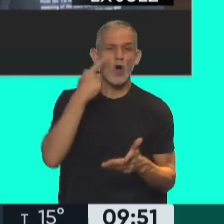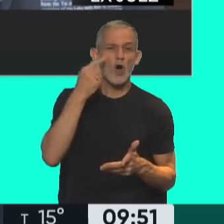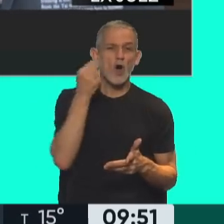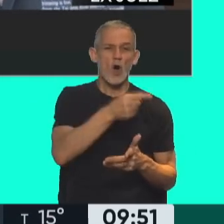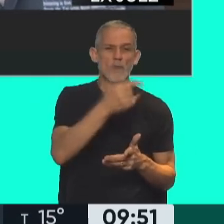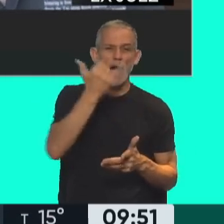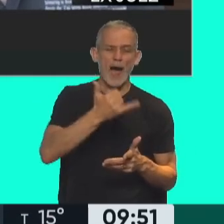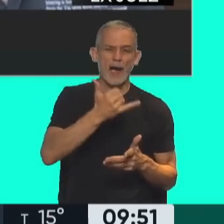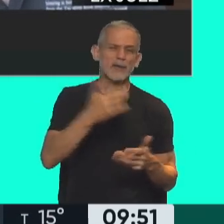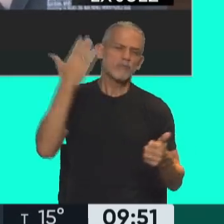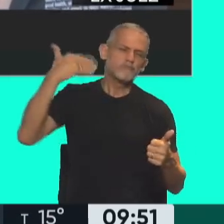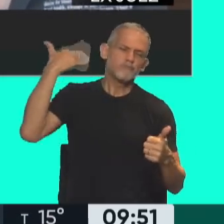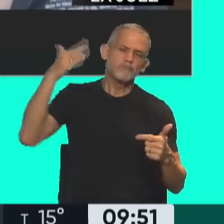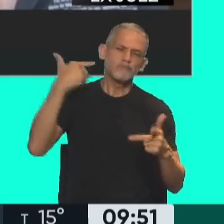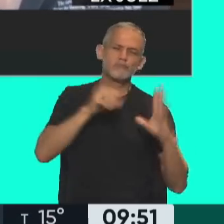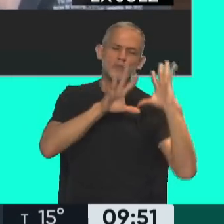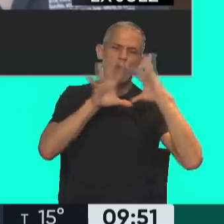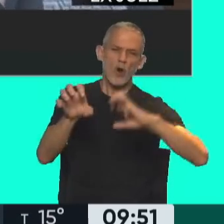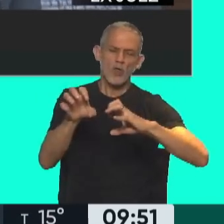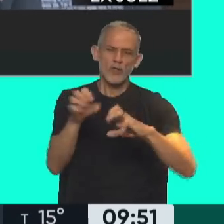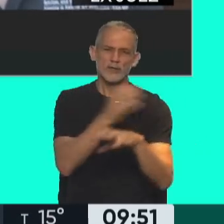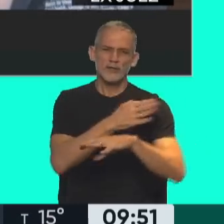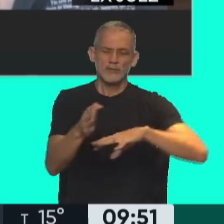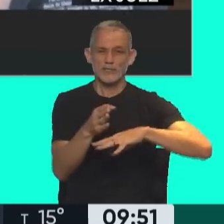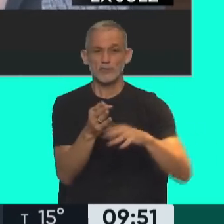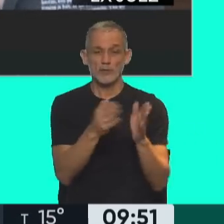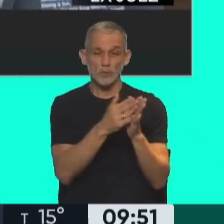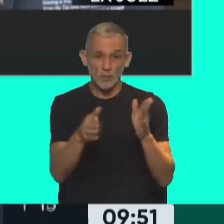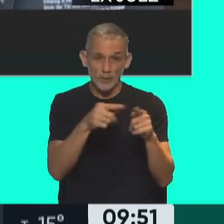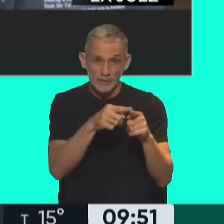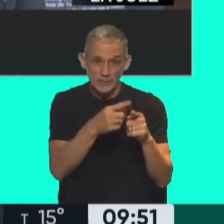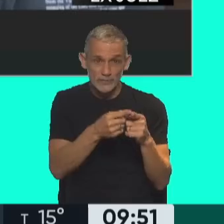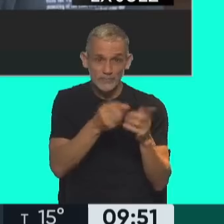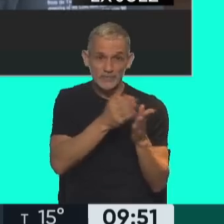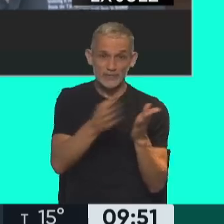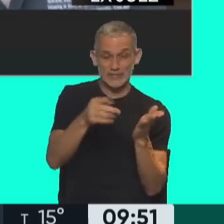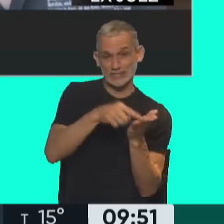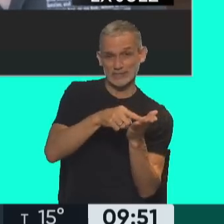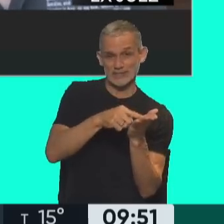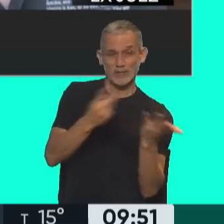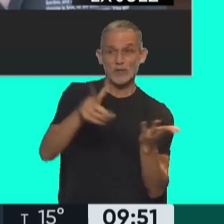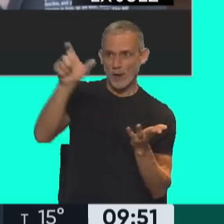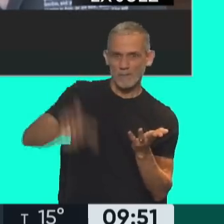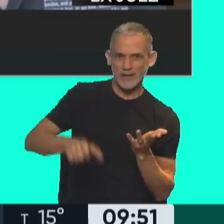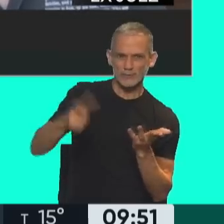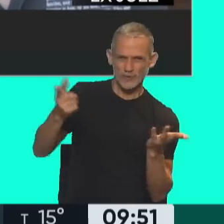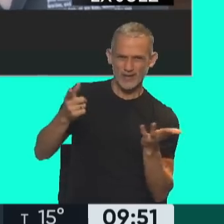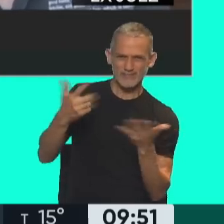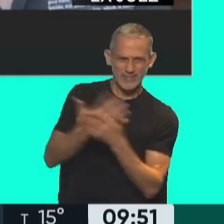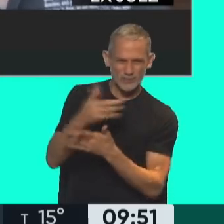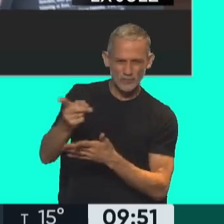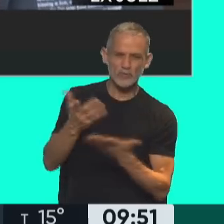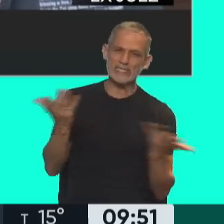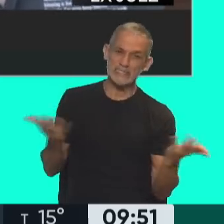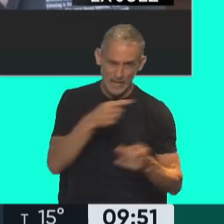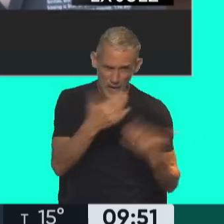que tiene una odio una misma agresión expresa con respecto a la persona que resulta víctima de este hecho de